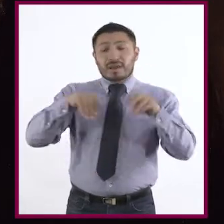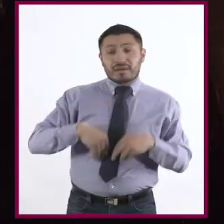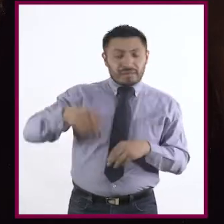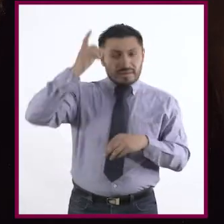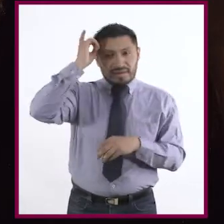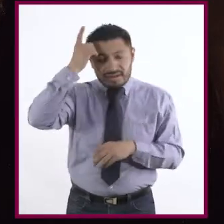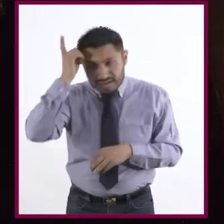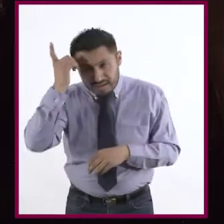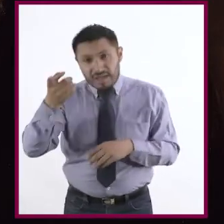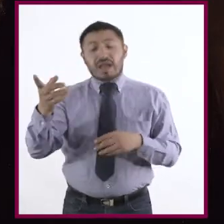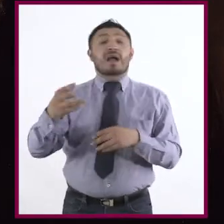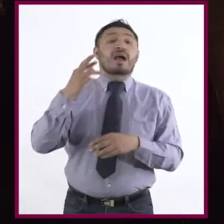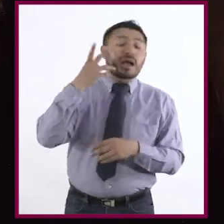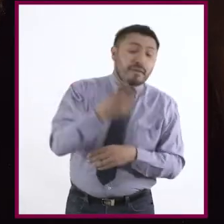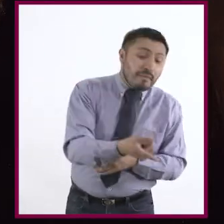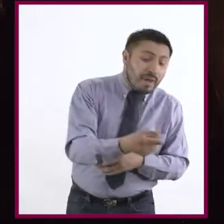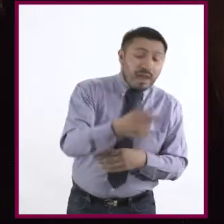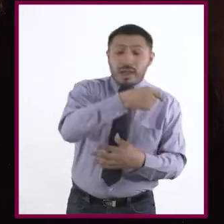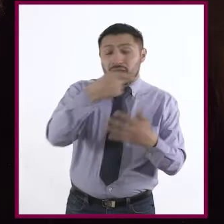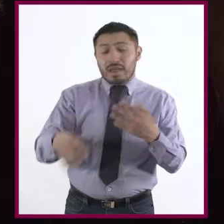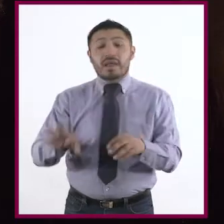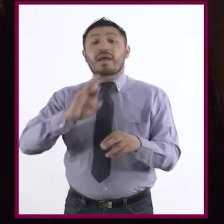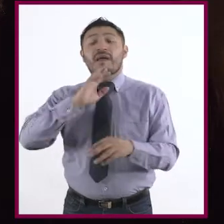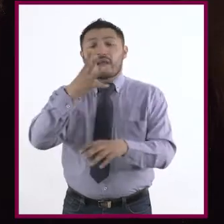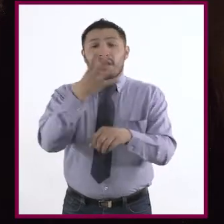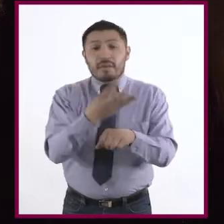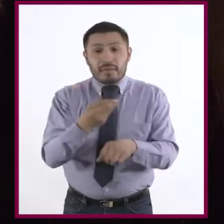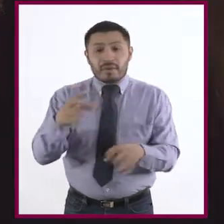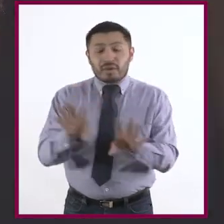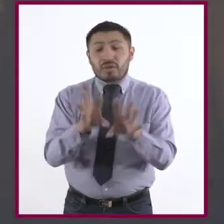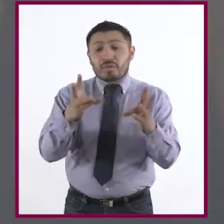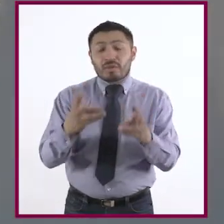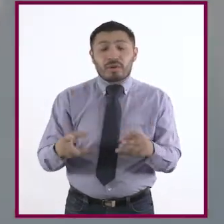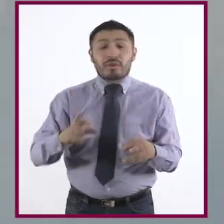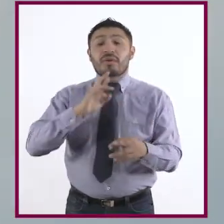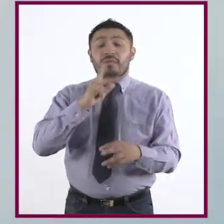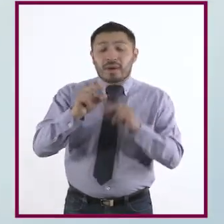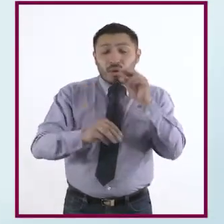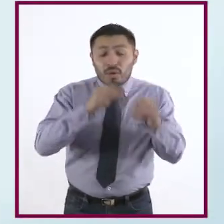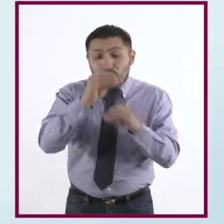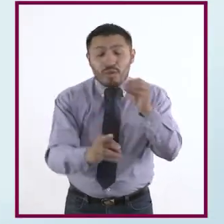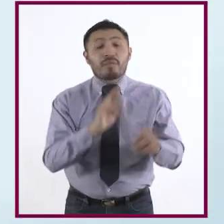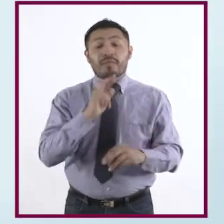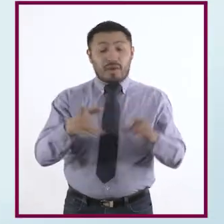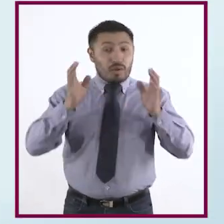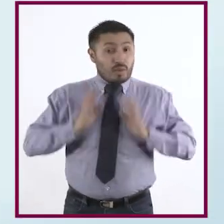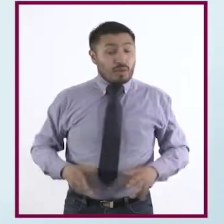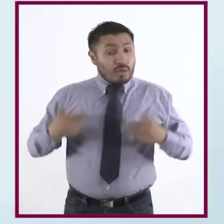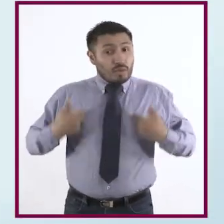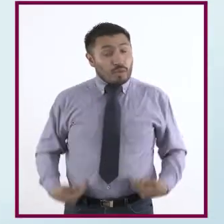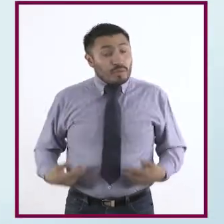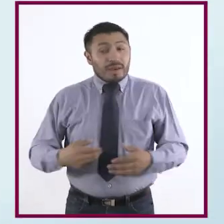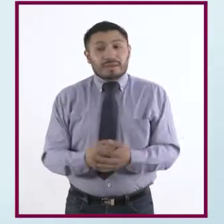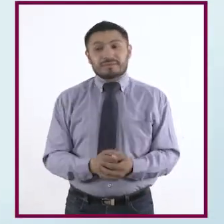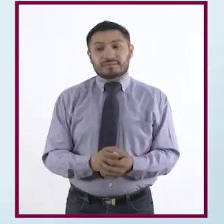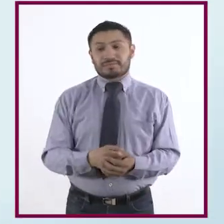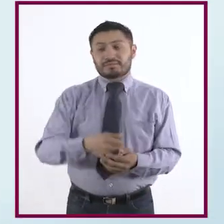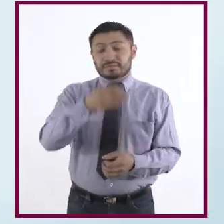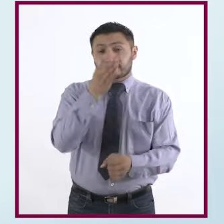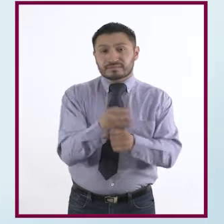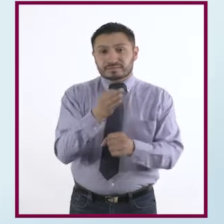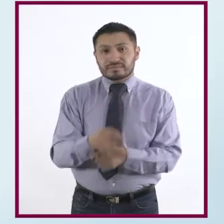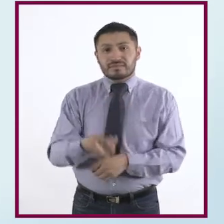podía mejorar la especie humana controlando la reproducción. En la actualidad, la eugenesia positiva consiste